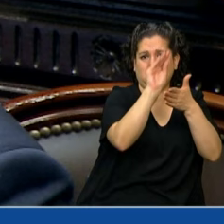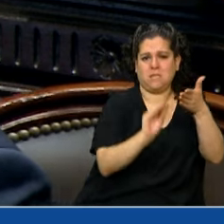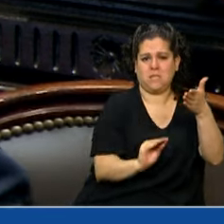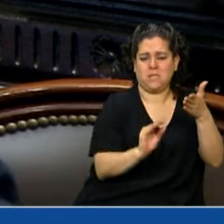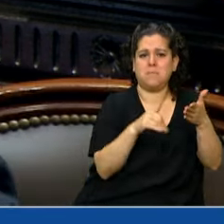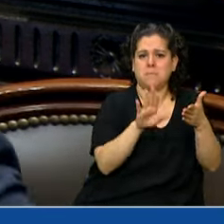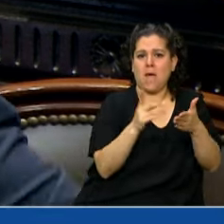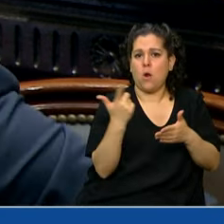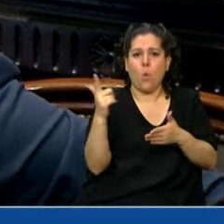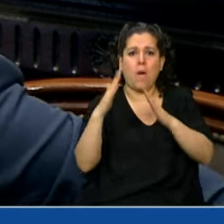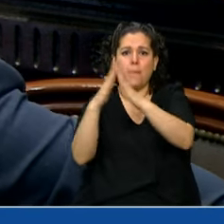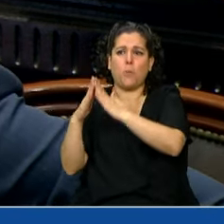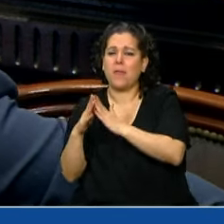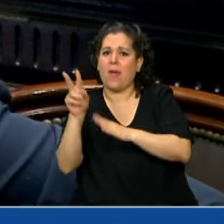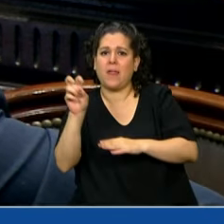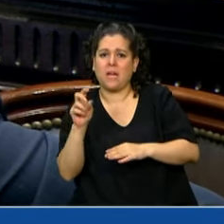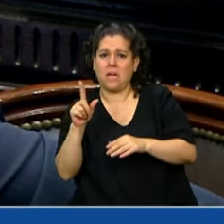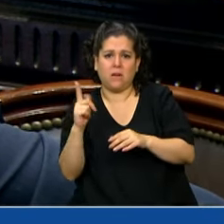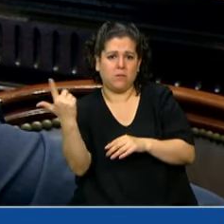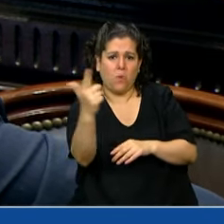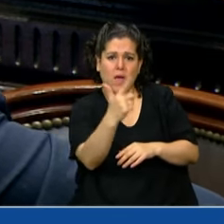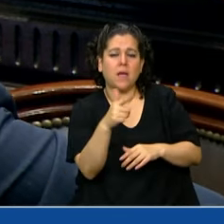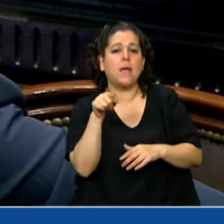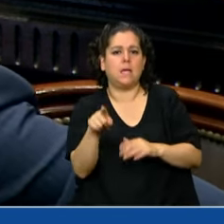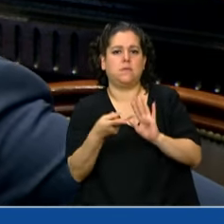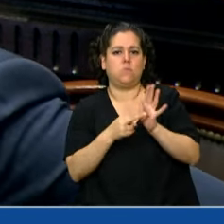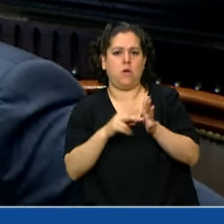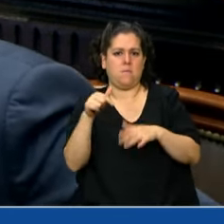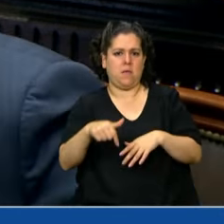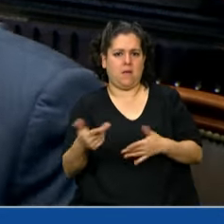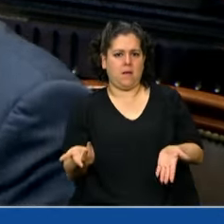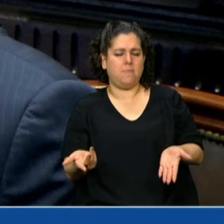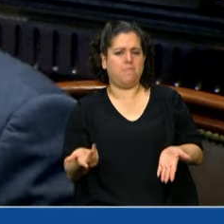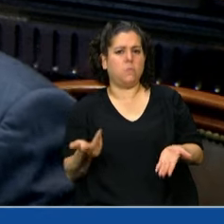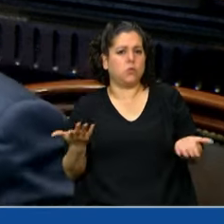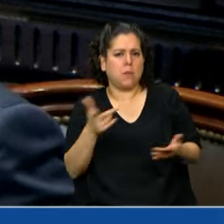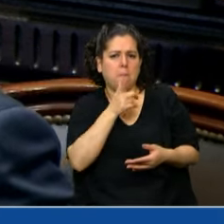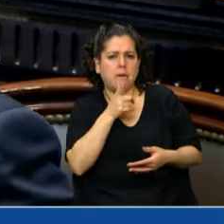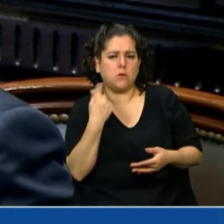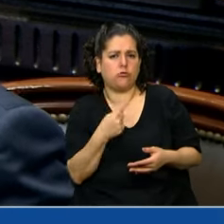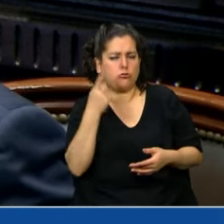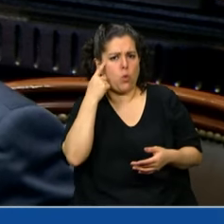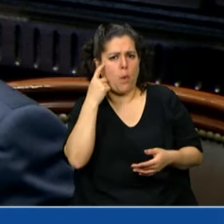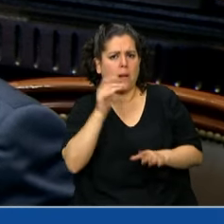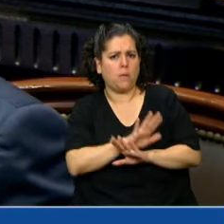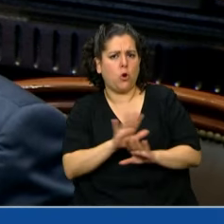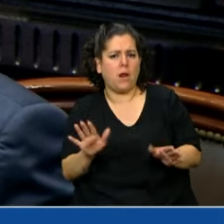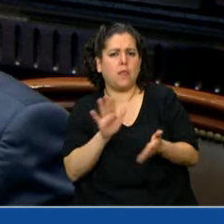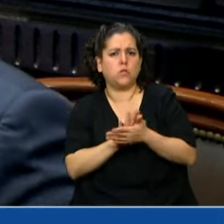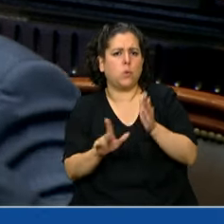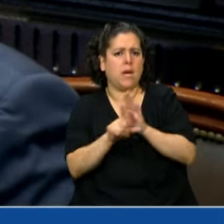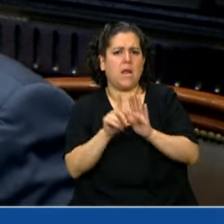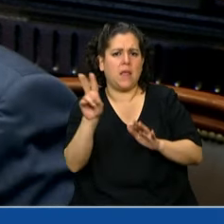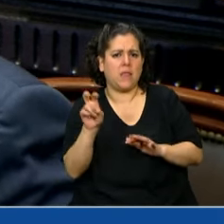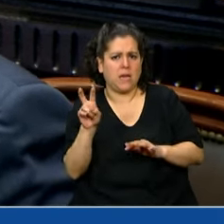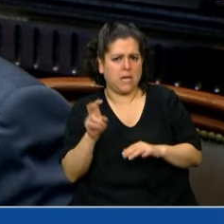casi no se encuentr en propiedades en alquiler eso es lo que tenemos acá entonces parece que no aprendemos nada de lo que ha pasado con la ley de alquileres